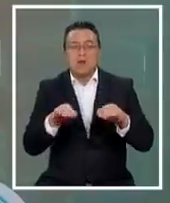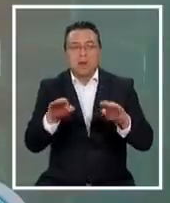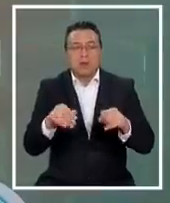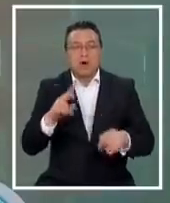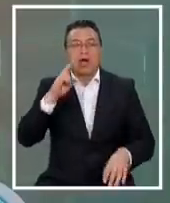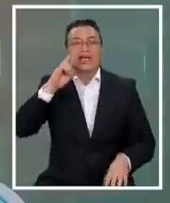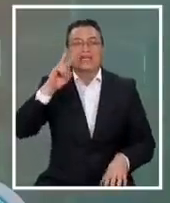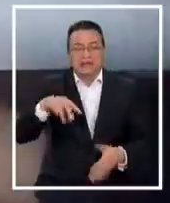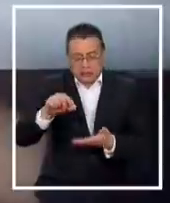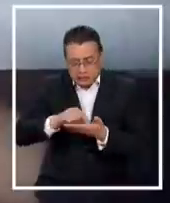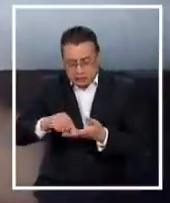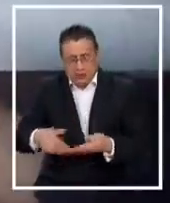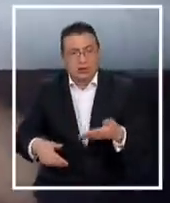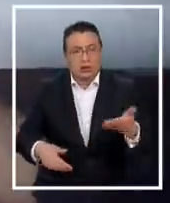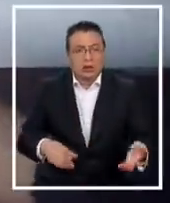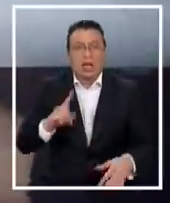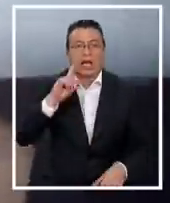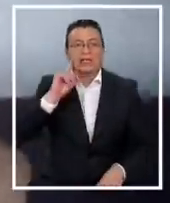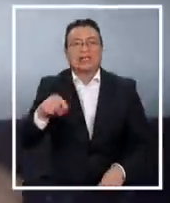sin receta y sin boleta.